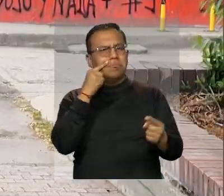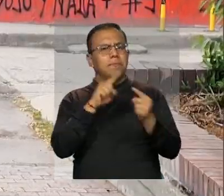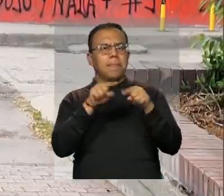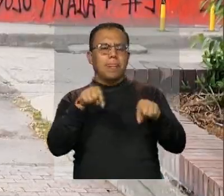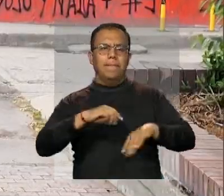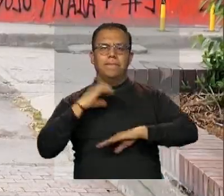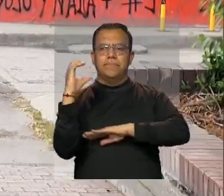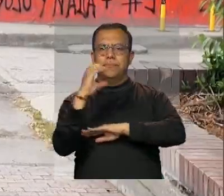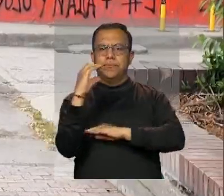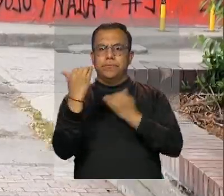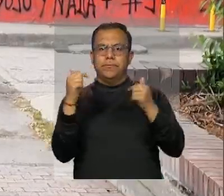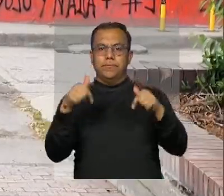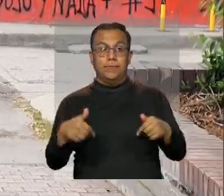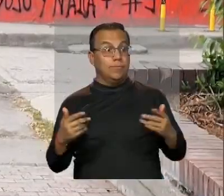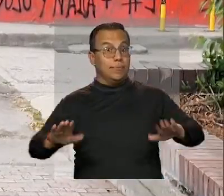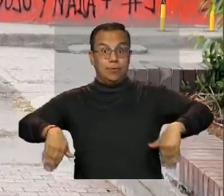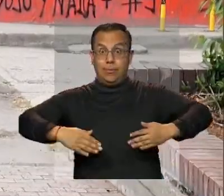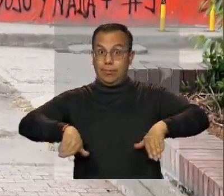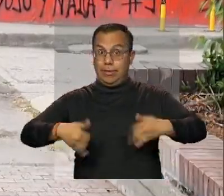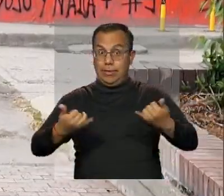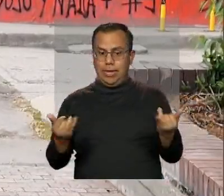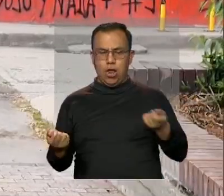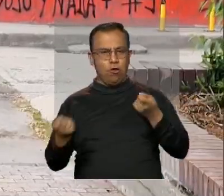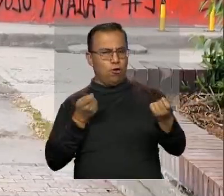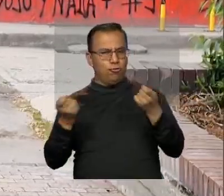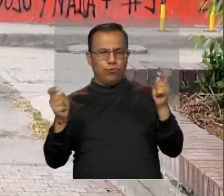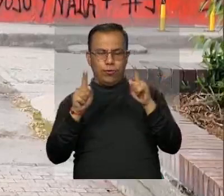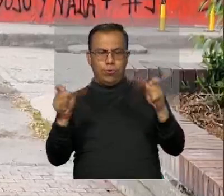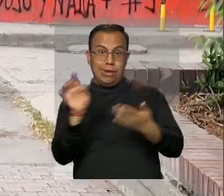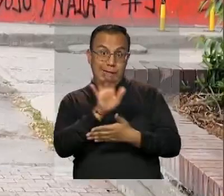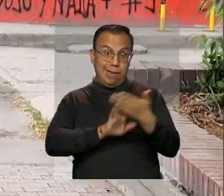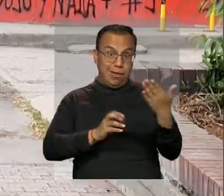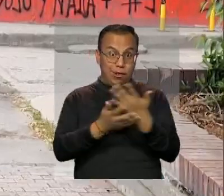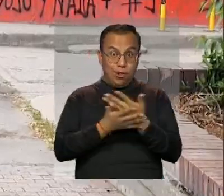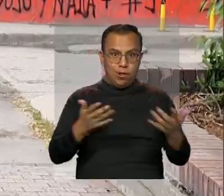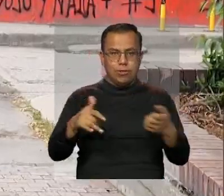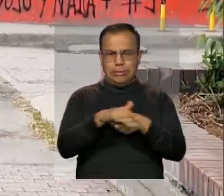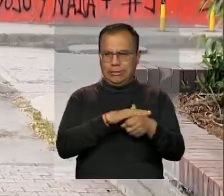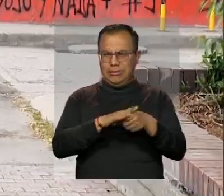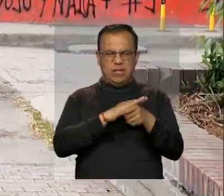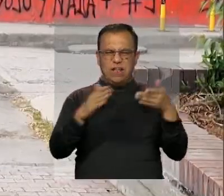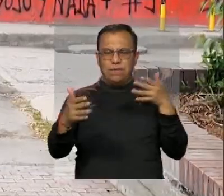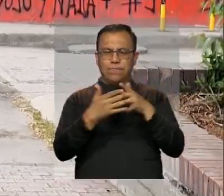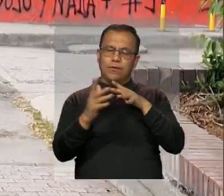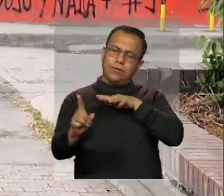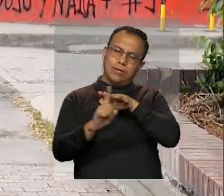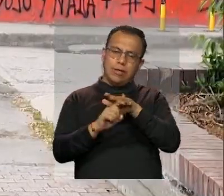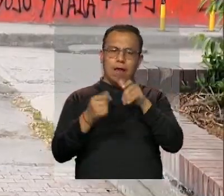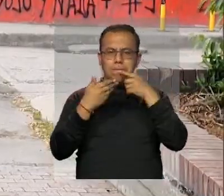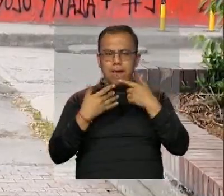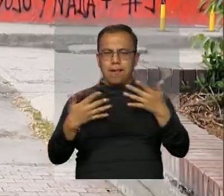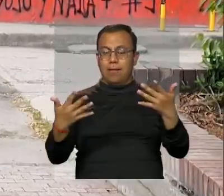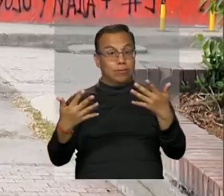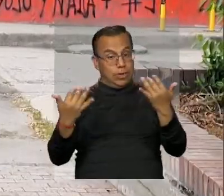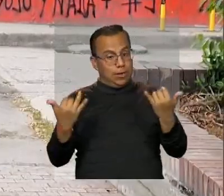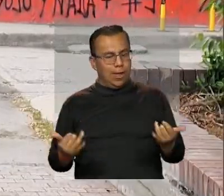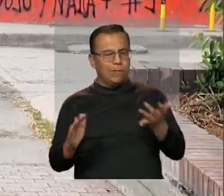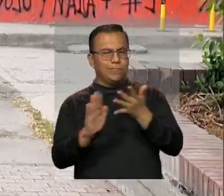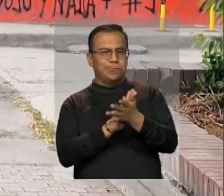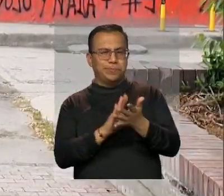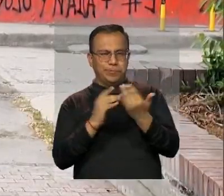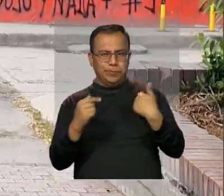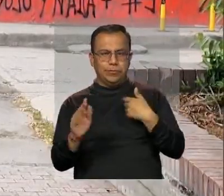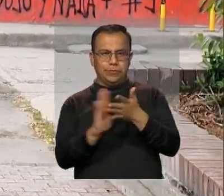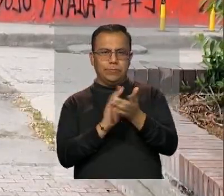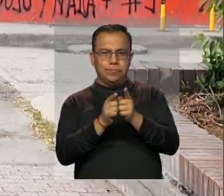país. Actualmente no existe ningún tipo de control que evite que los pasajeros los agredan física y verbalmente. Los detalles en el